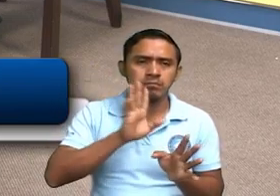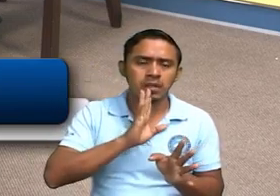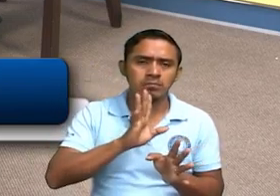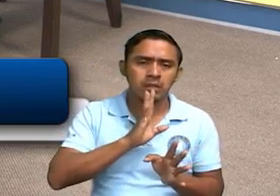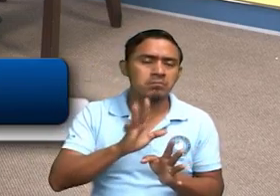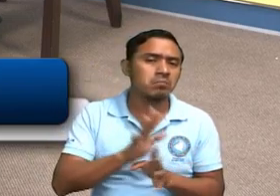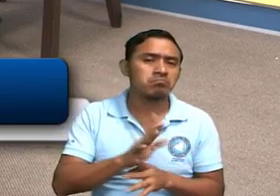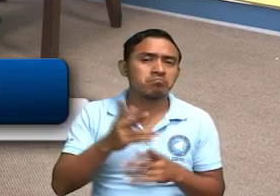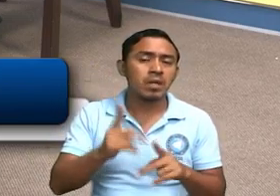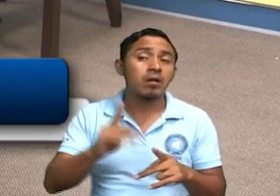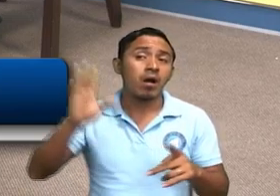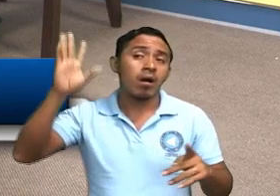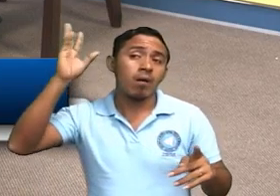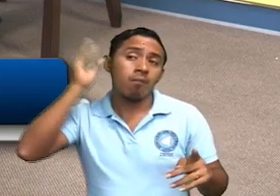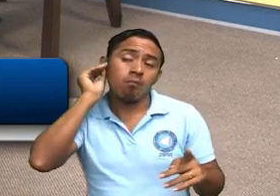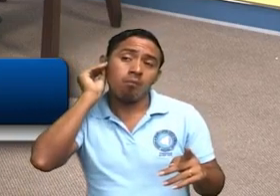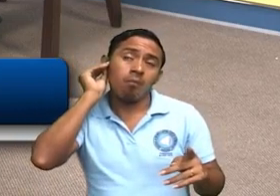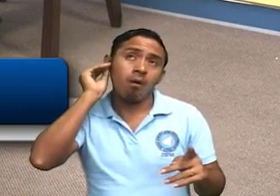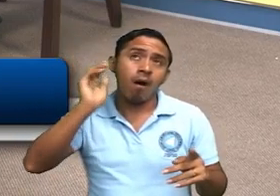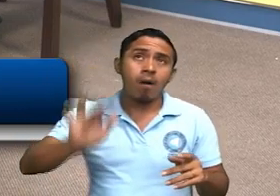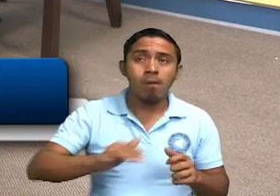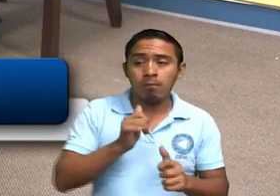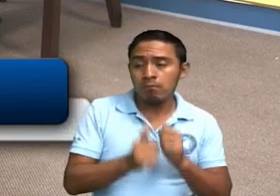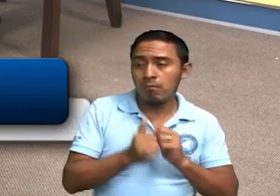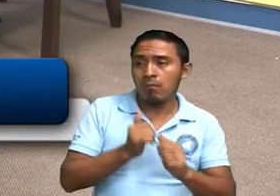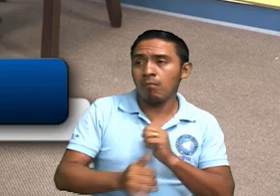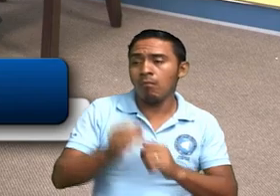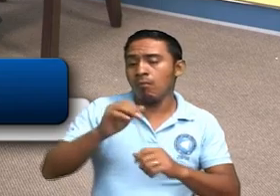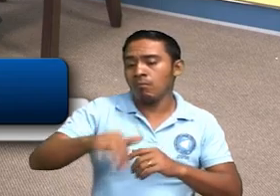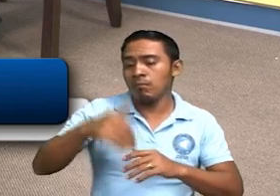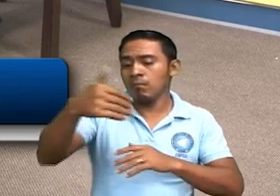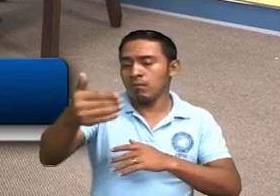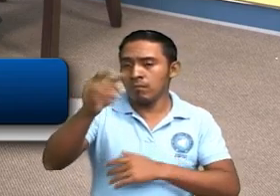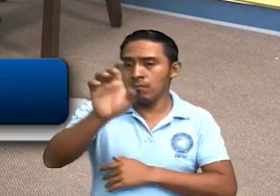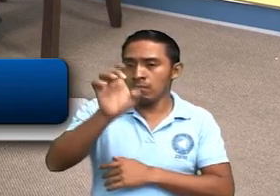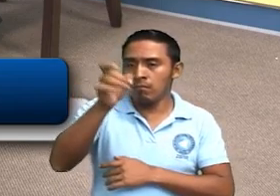la audición. ¿Por algún factor externo? Algún factor externo.